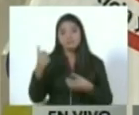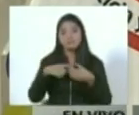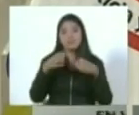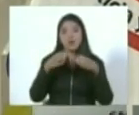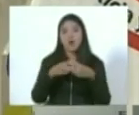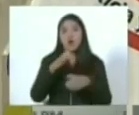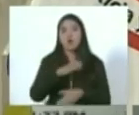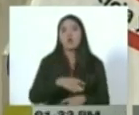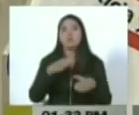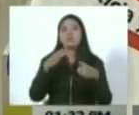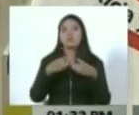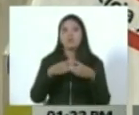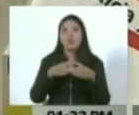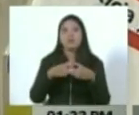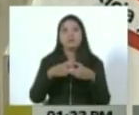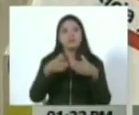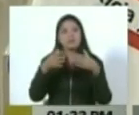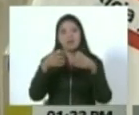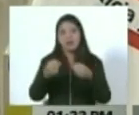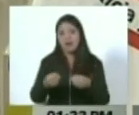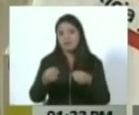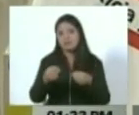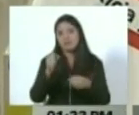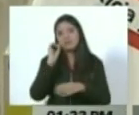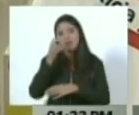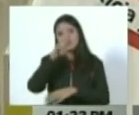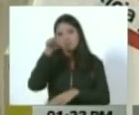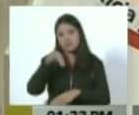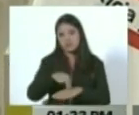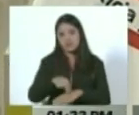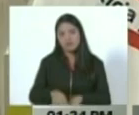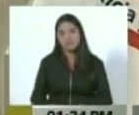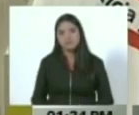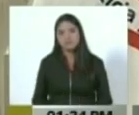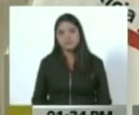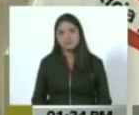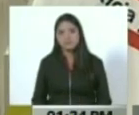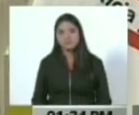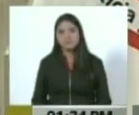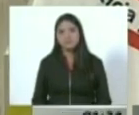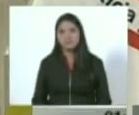la Comisión de Régimen Penitenciario de la Asamblea Nacional.